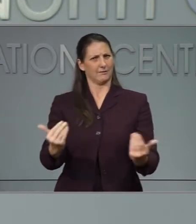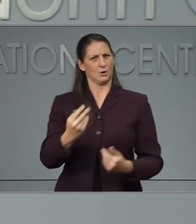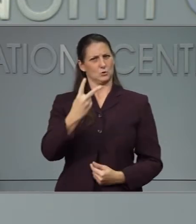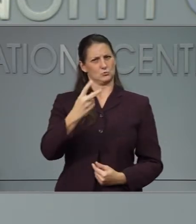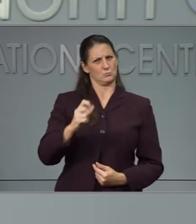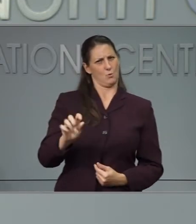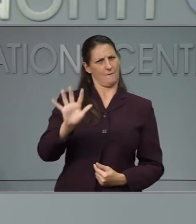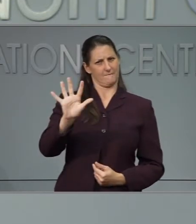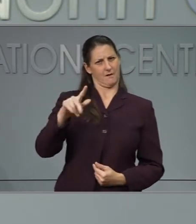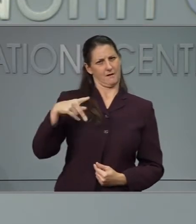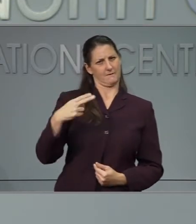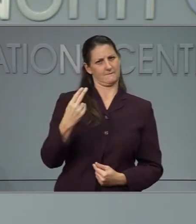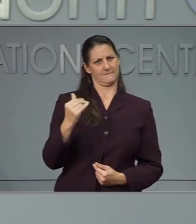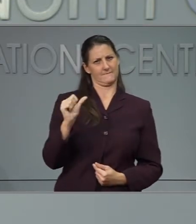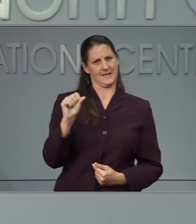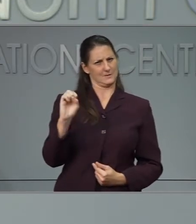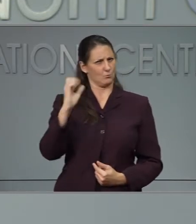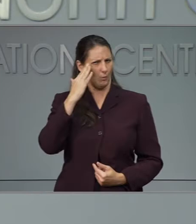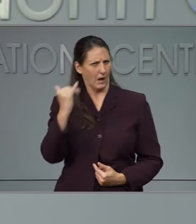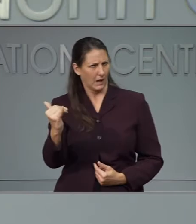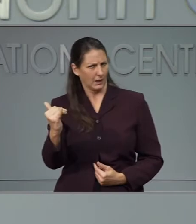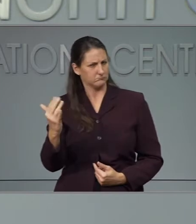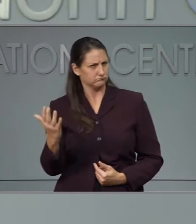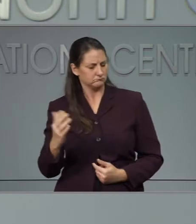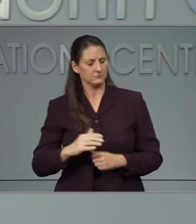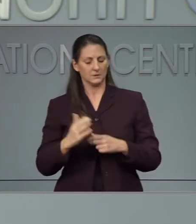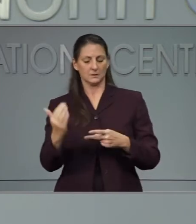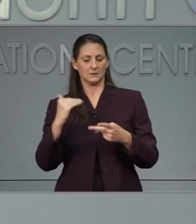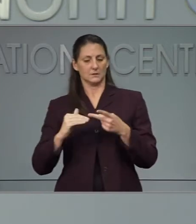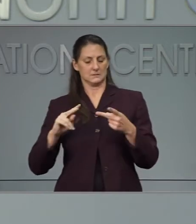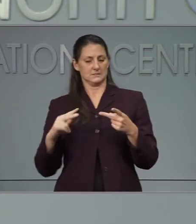¿Por qué está pasando esto? Algunas de las cosas es